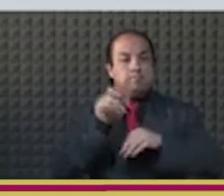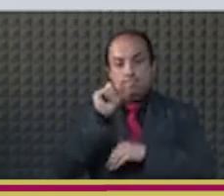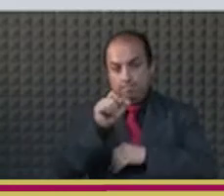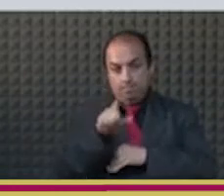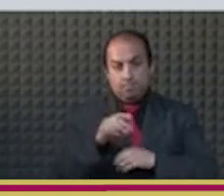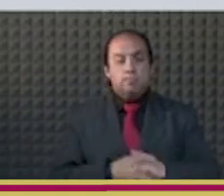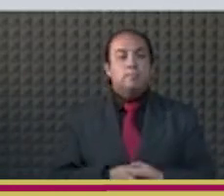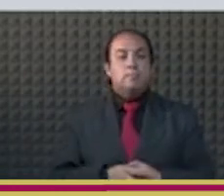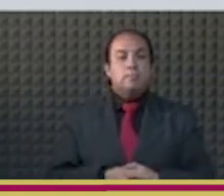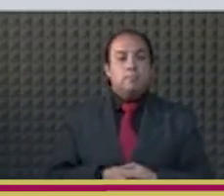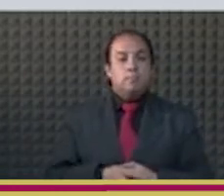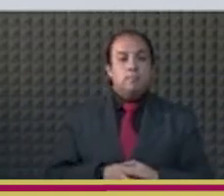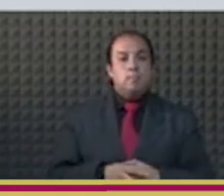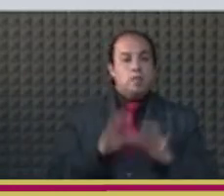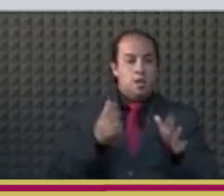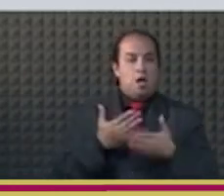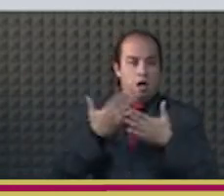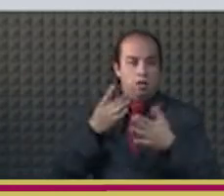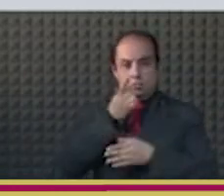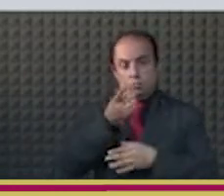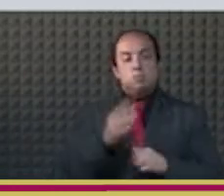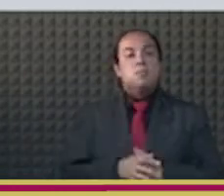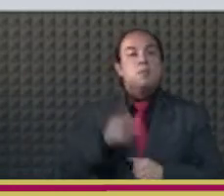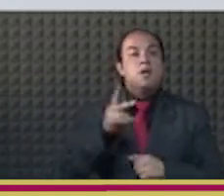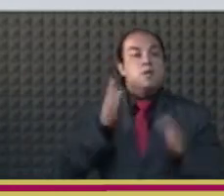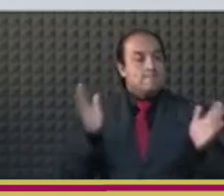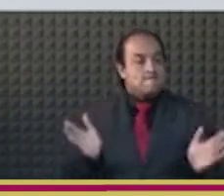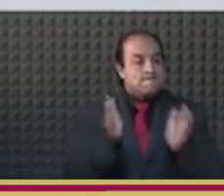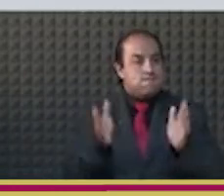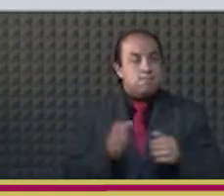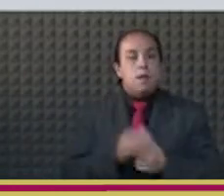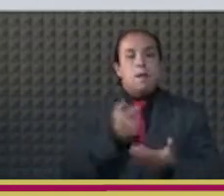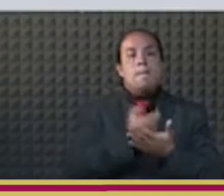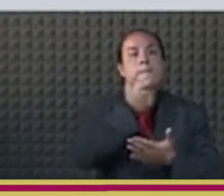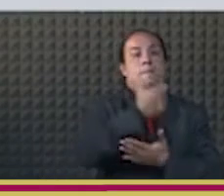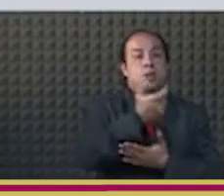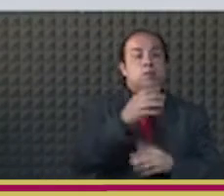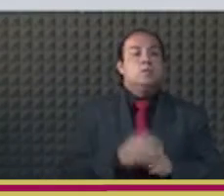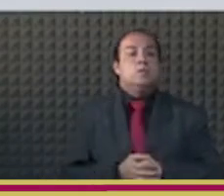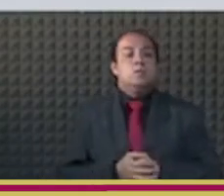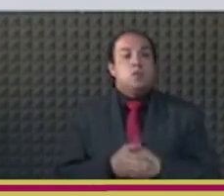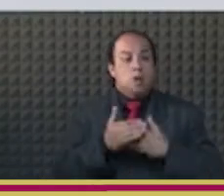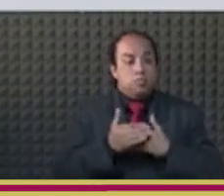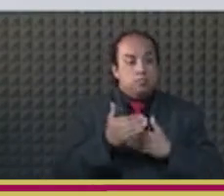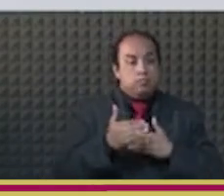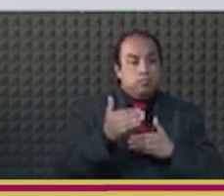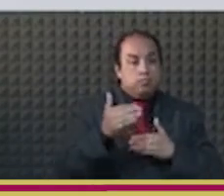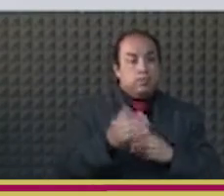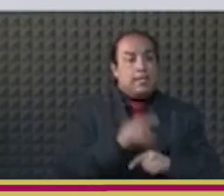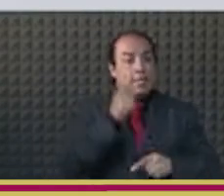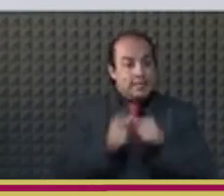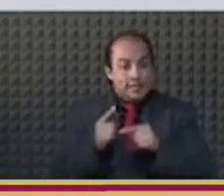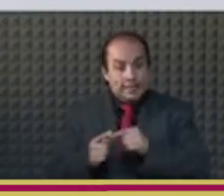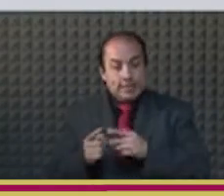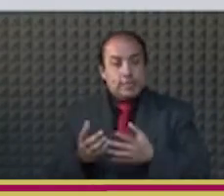ya fueron mencionadas, pero el impulso al salario mínimo, el ir avanzando en eliminar